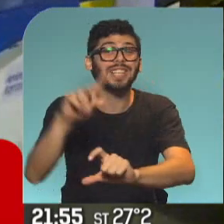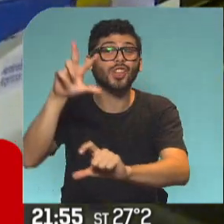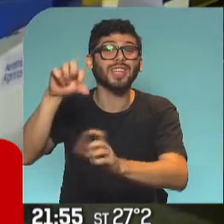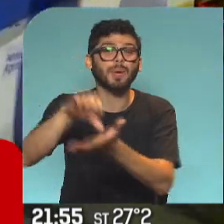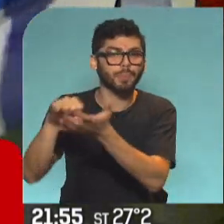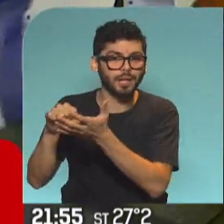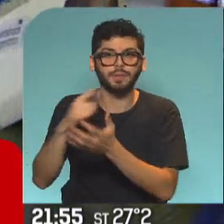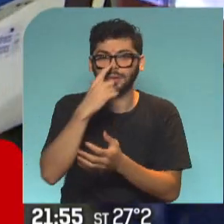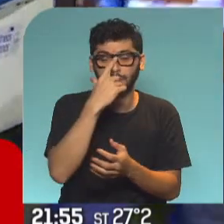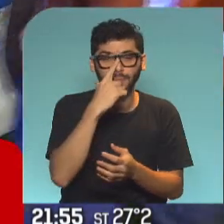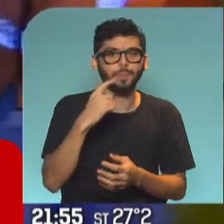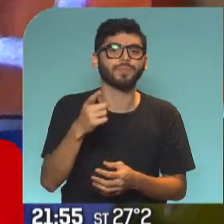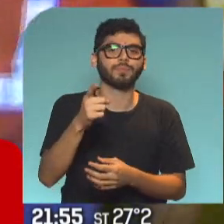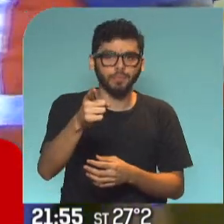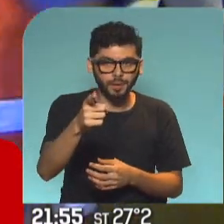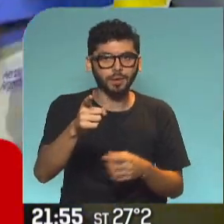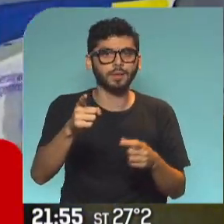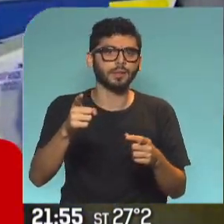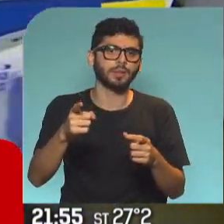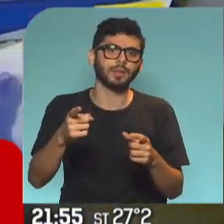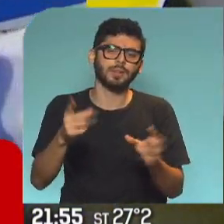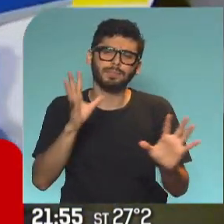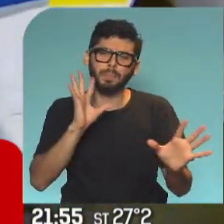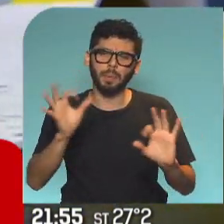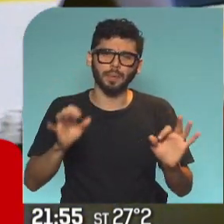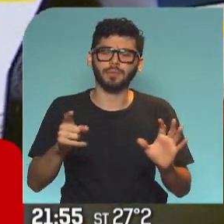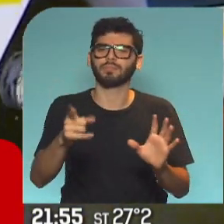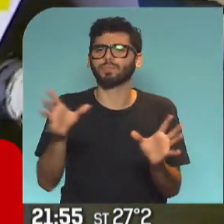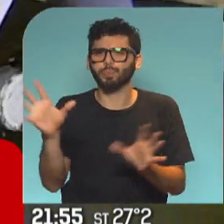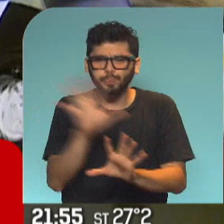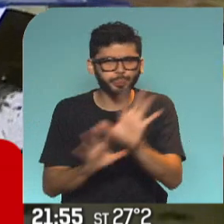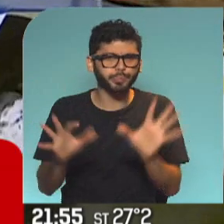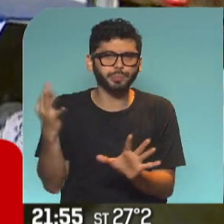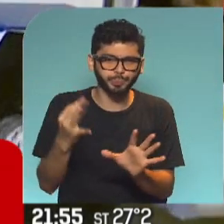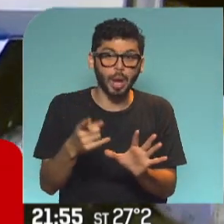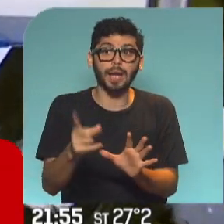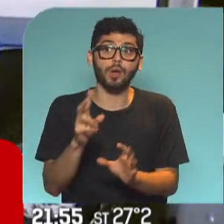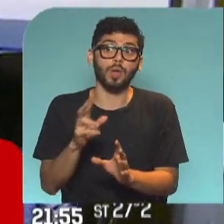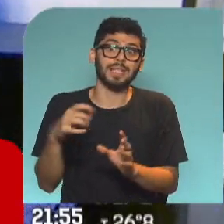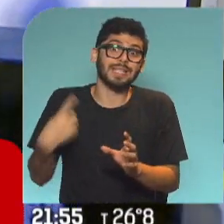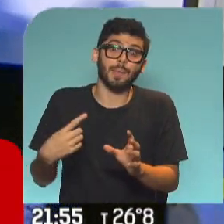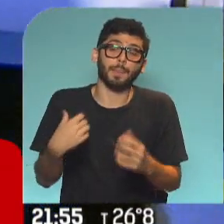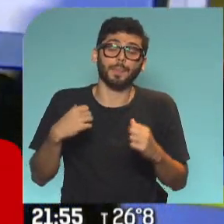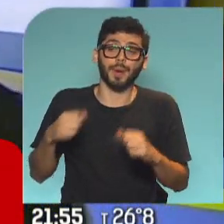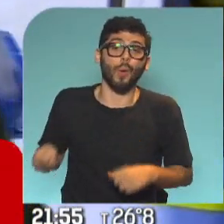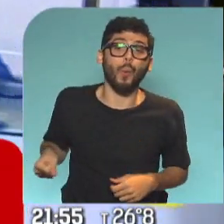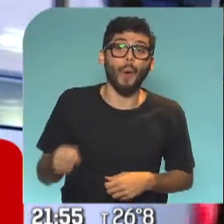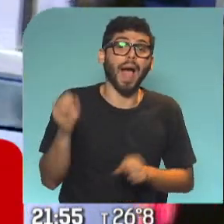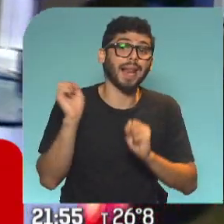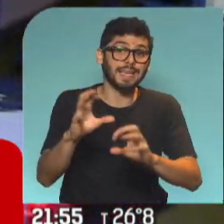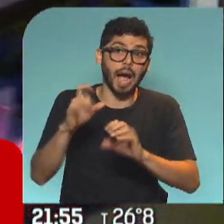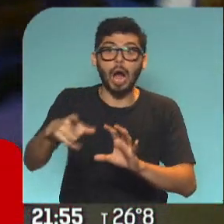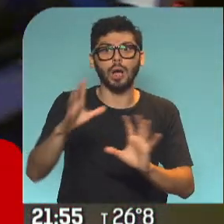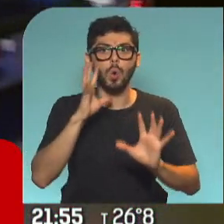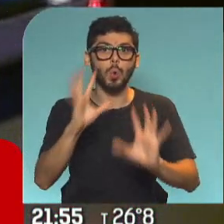del aeropuerto de Ezeiza, donde muchas veces descargarán valijas y valijas y valijas. Y los van a poder, aquí tiene que tener otro cuidado. Contar, ¿no? A sus hijos, a sus nietos y demás.